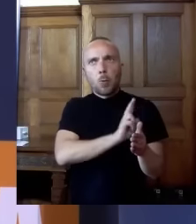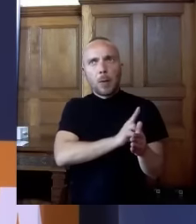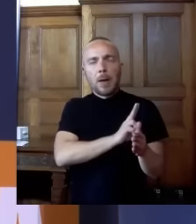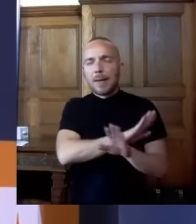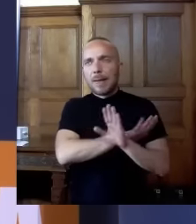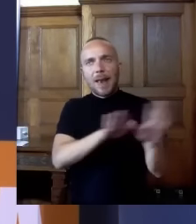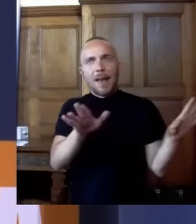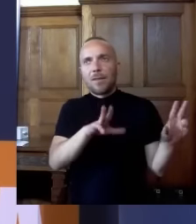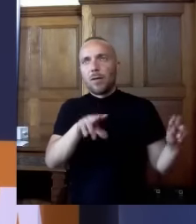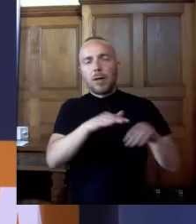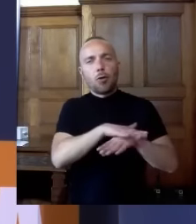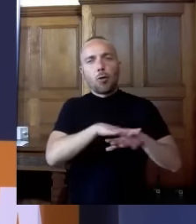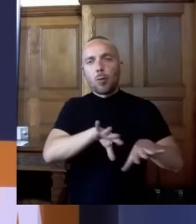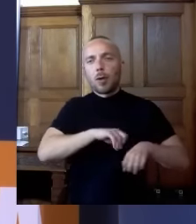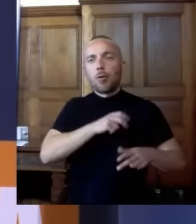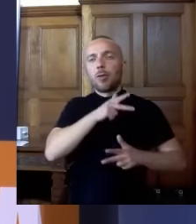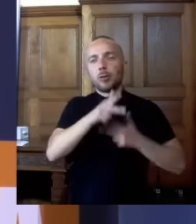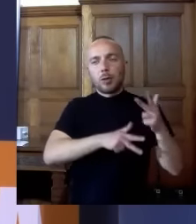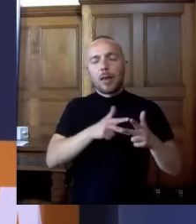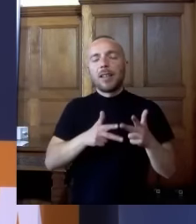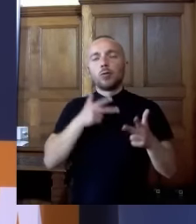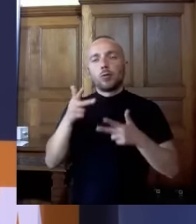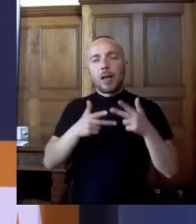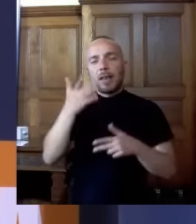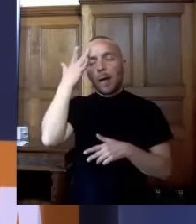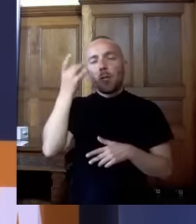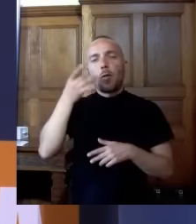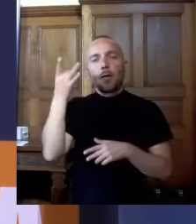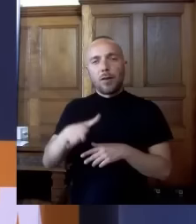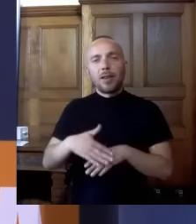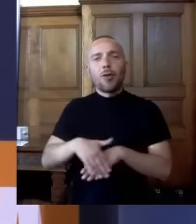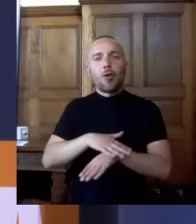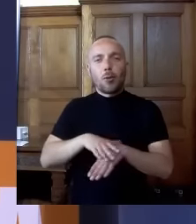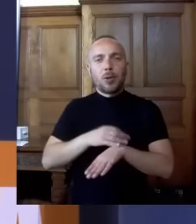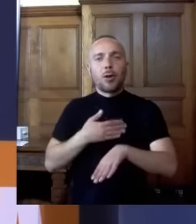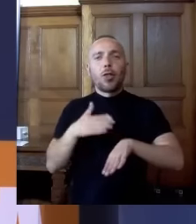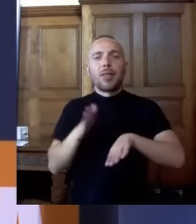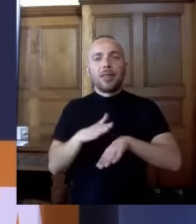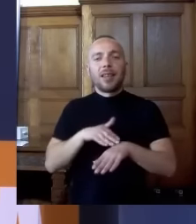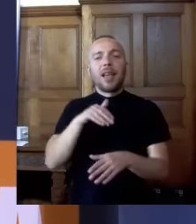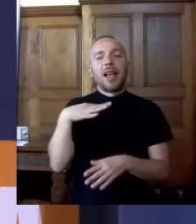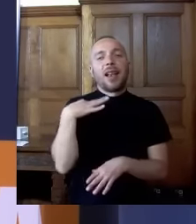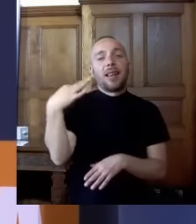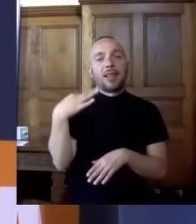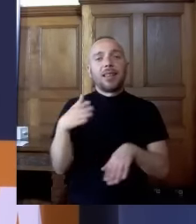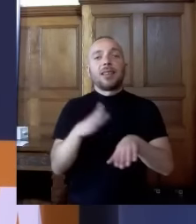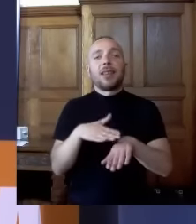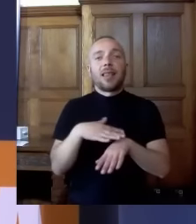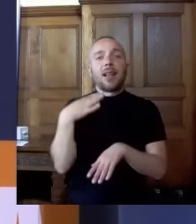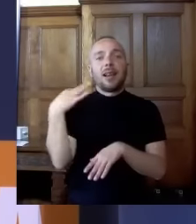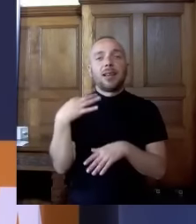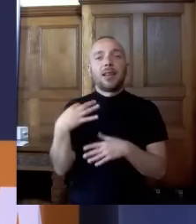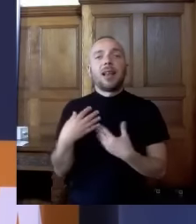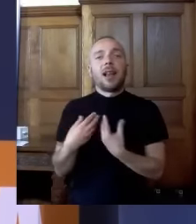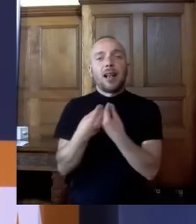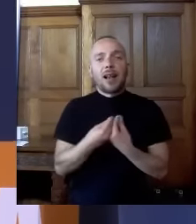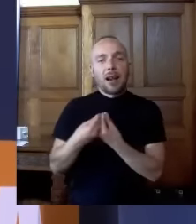deje de gobernar en euskadi y de que euskadi tenga por fin Un gobierno de izquierdas elegid izquierda elegid el carquin podemos y